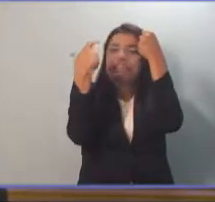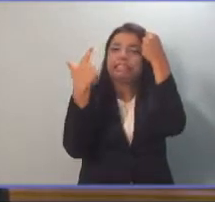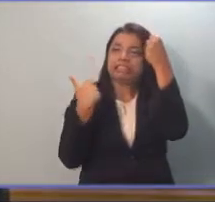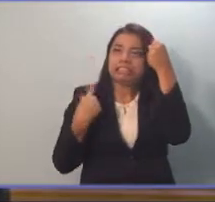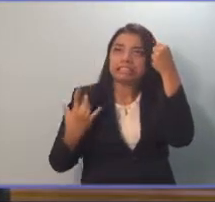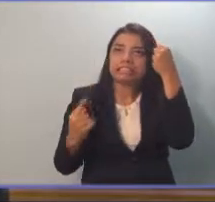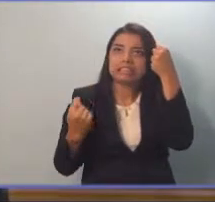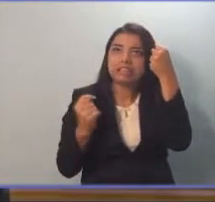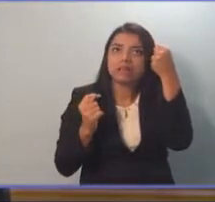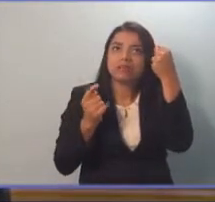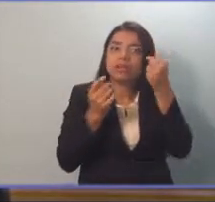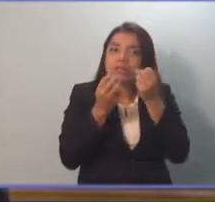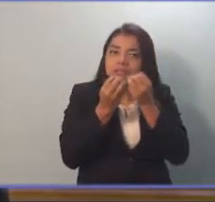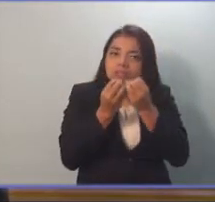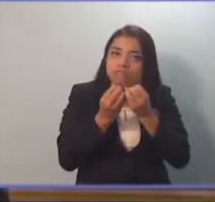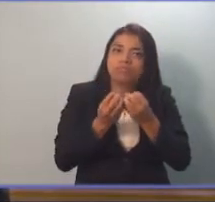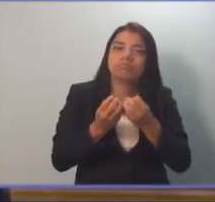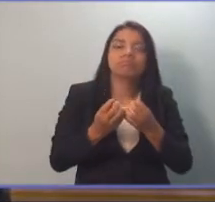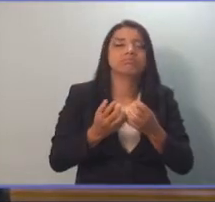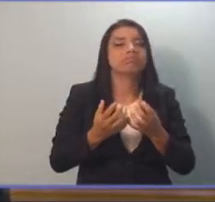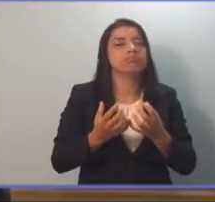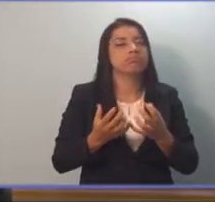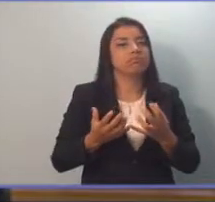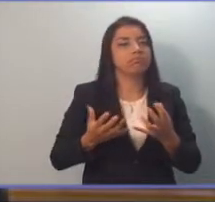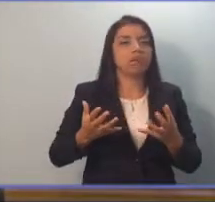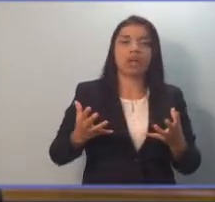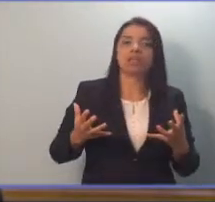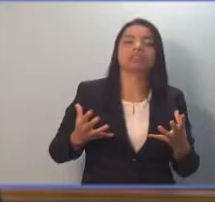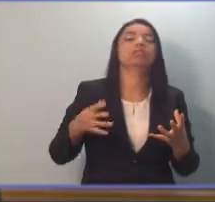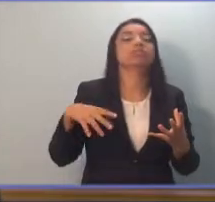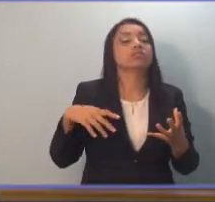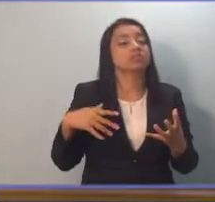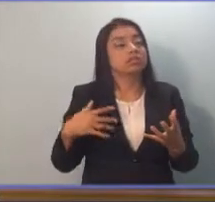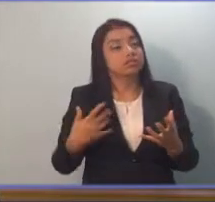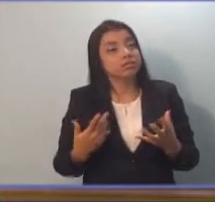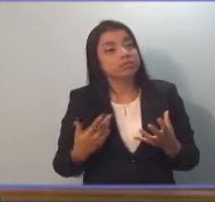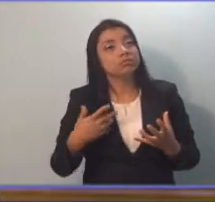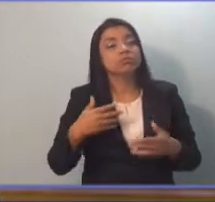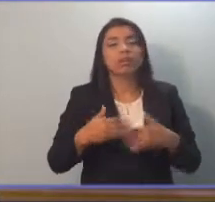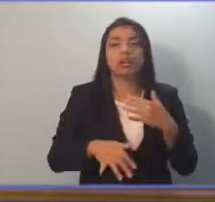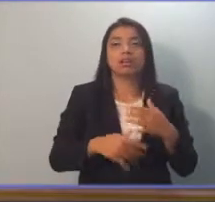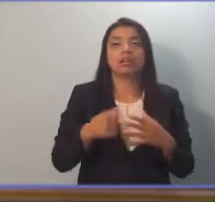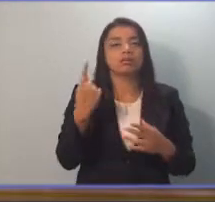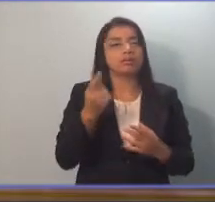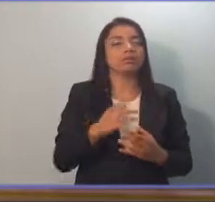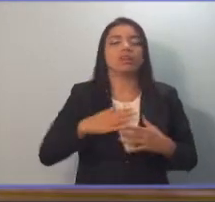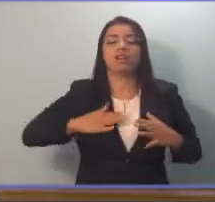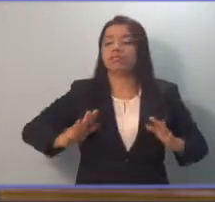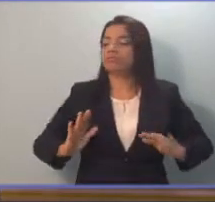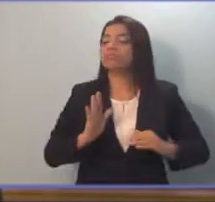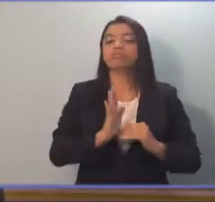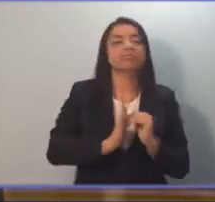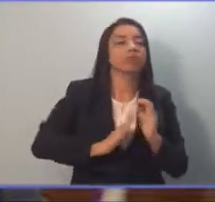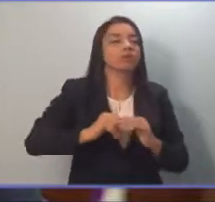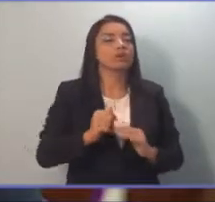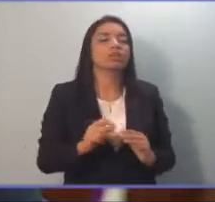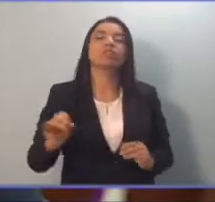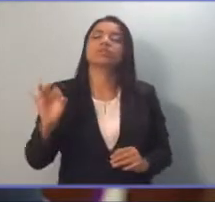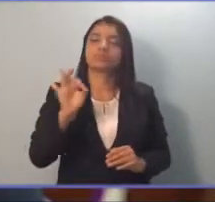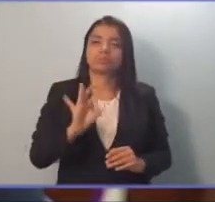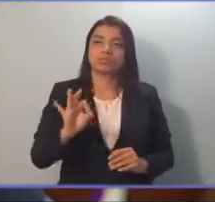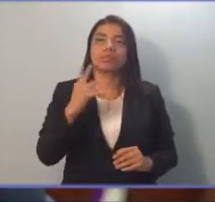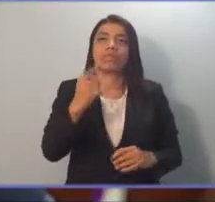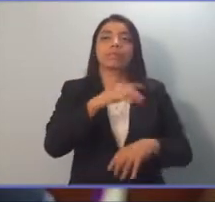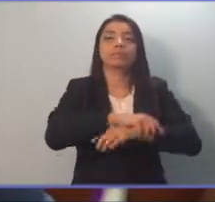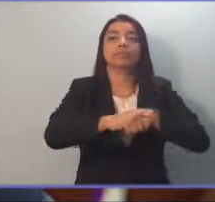para una verdadera rehabilitación y dignificación de las condiciones de las personas privadas de libertad.